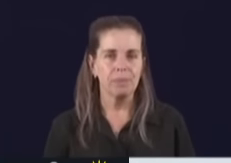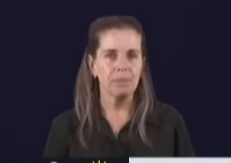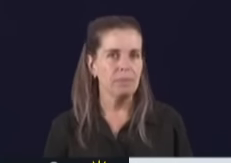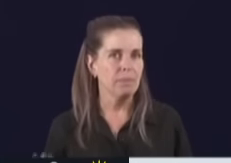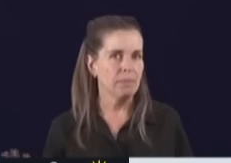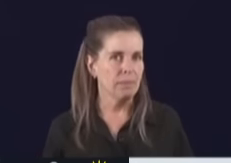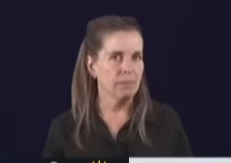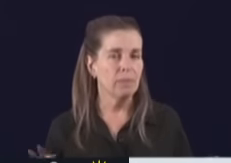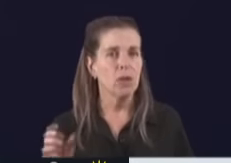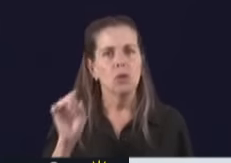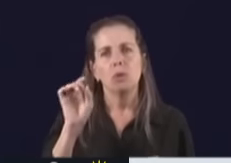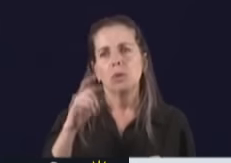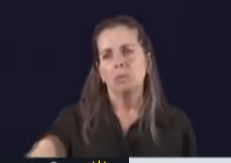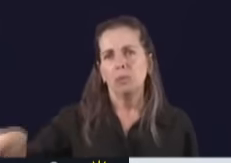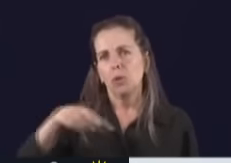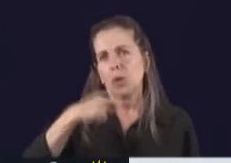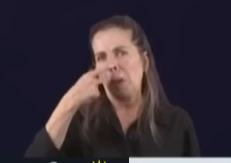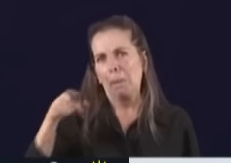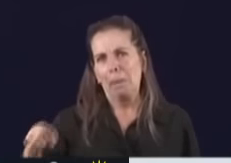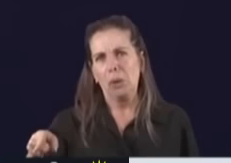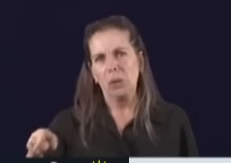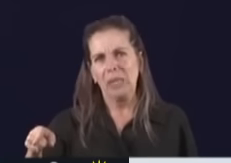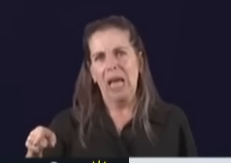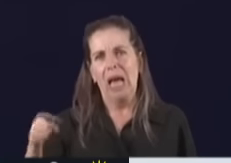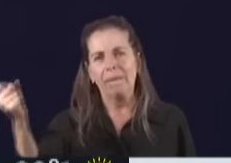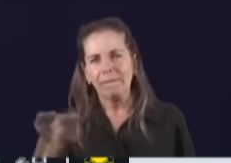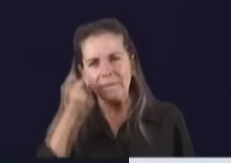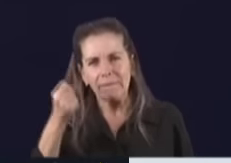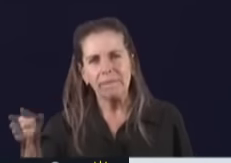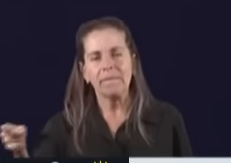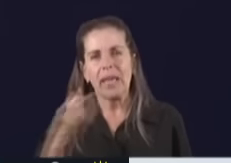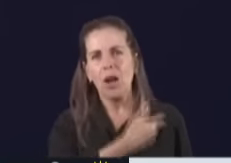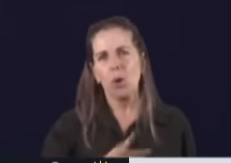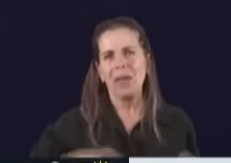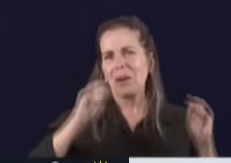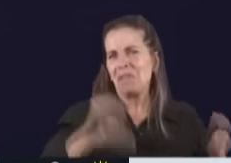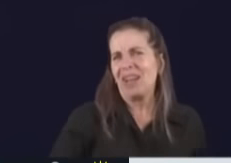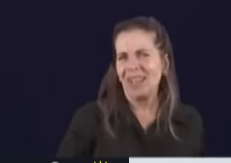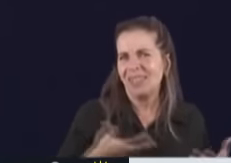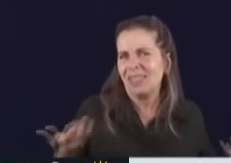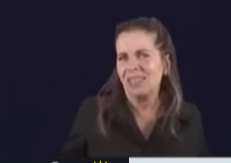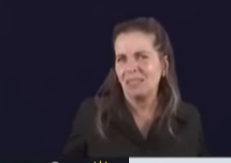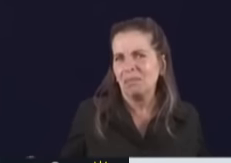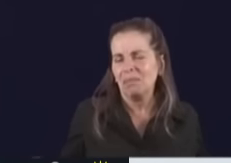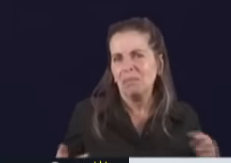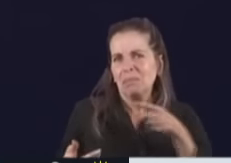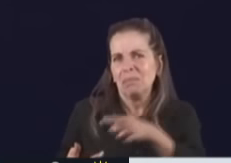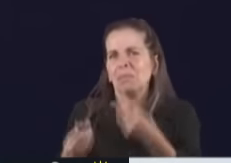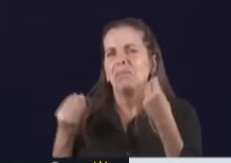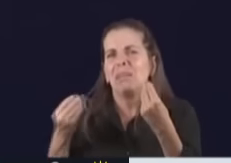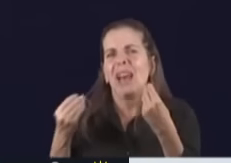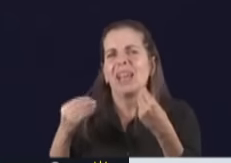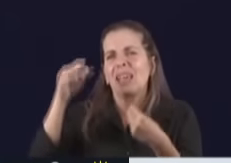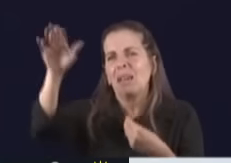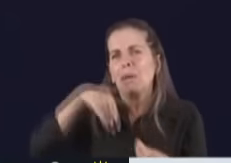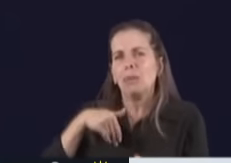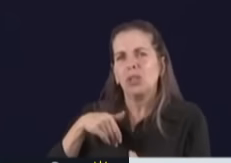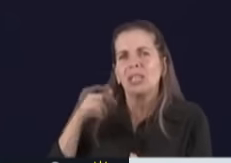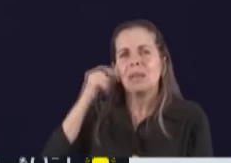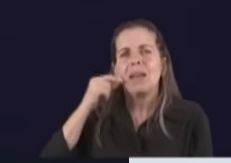lo único que les importa es que al gobierno le vaya mal y que a los bonaerenses les vaya mal también. No tiene mucho sentido, no hay mucho